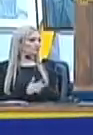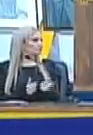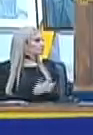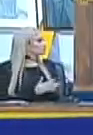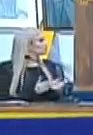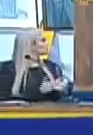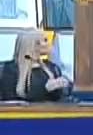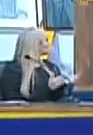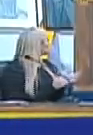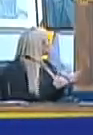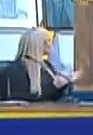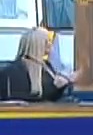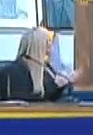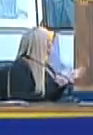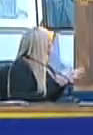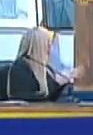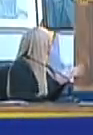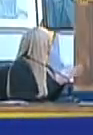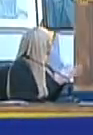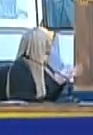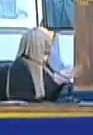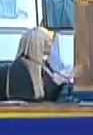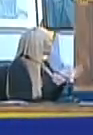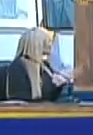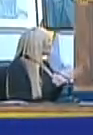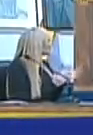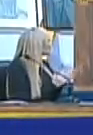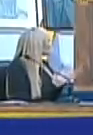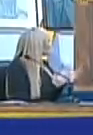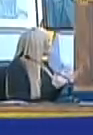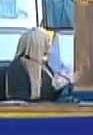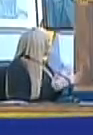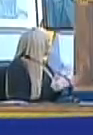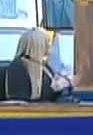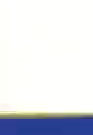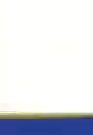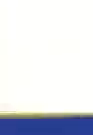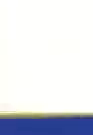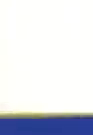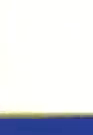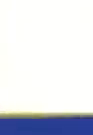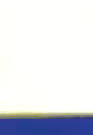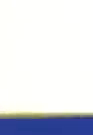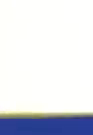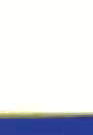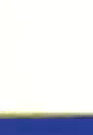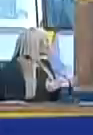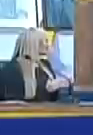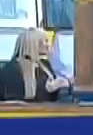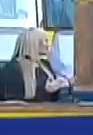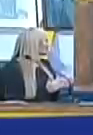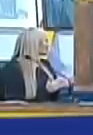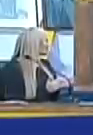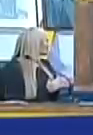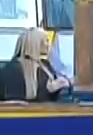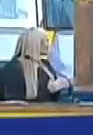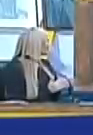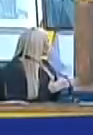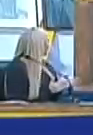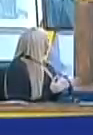acto constitucional en el medio de una agresión sin precedentes y 450 medidas coercitivas el